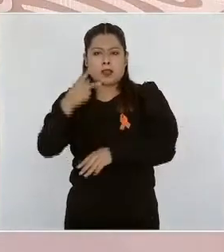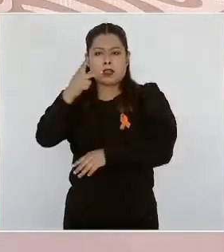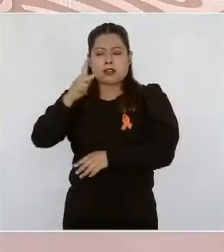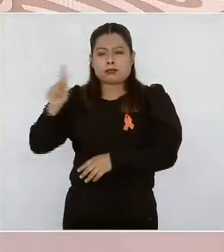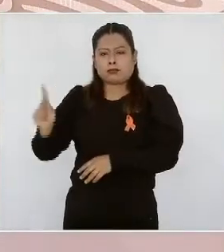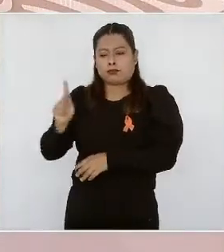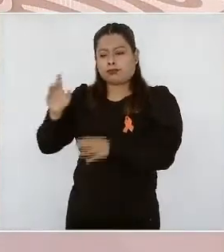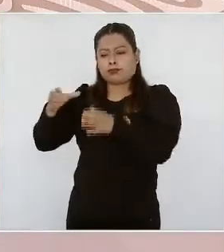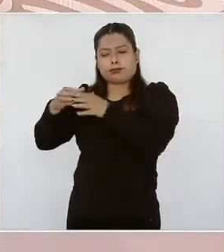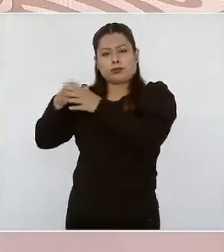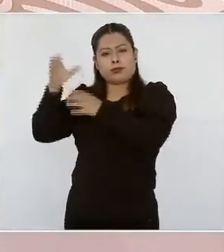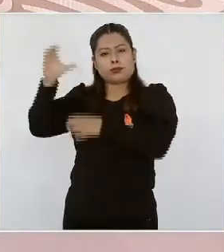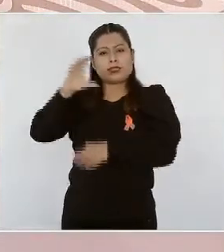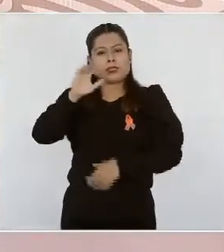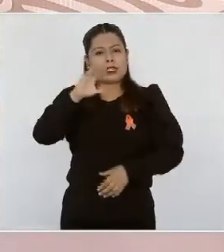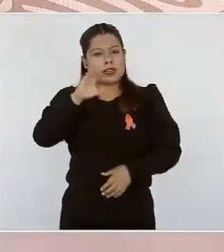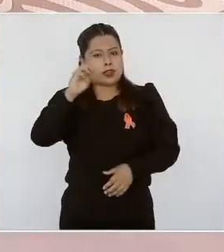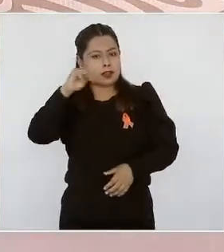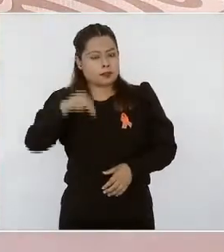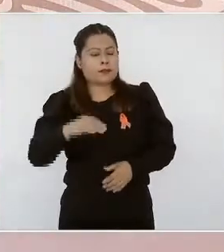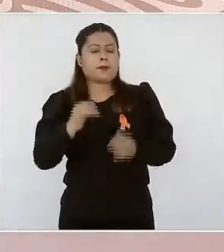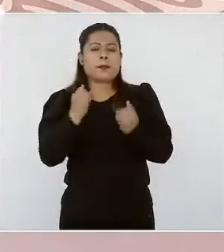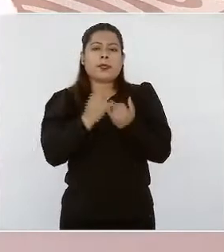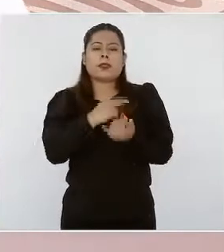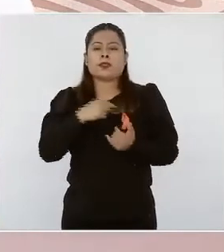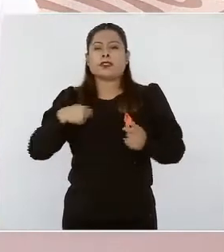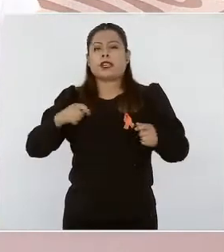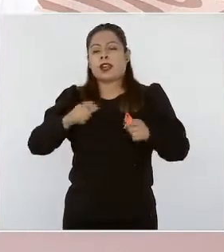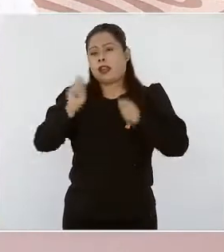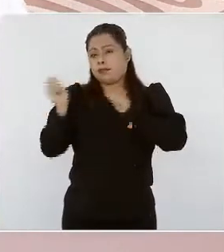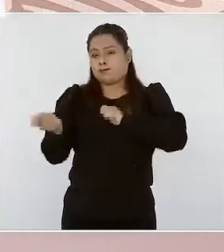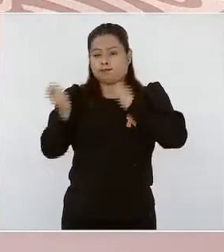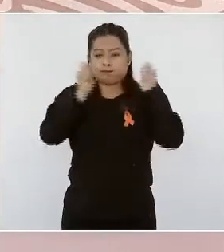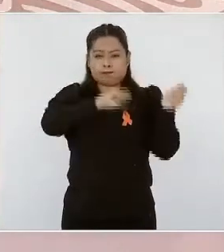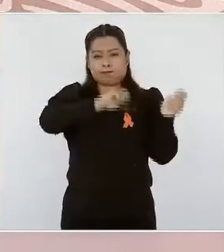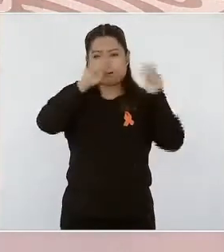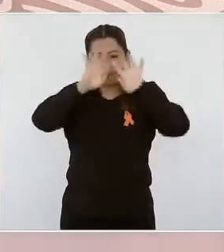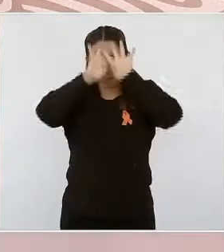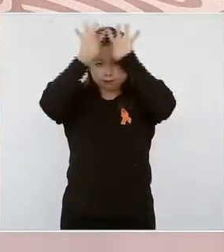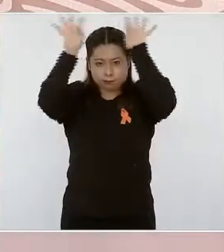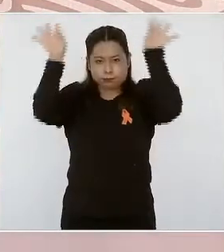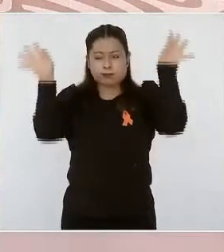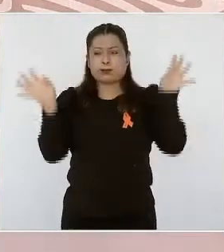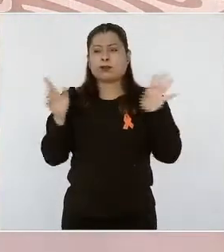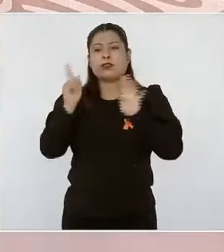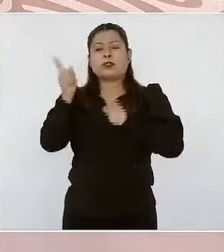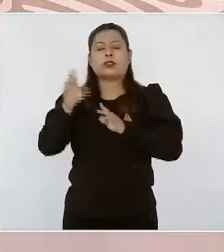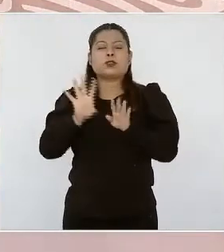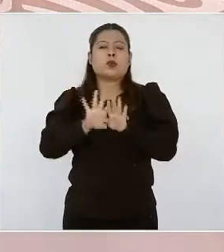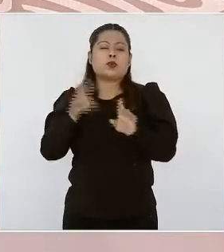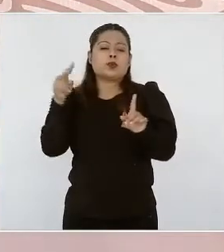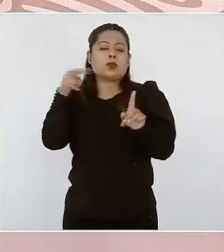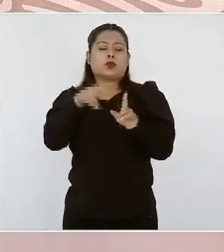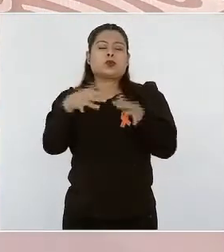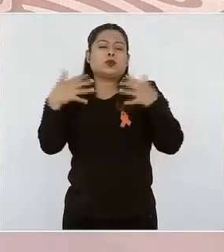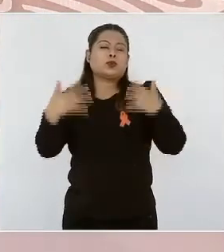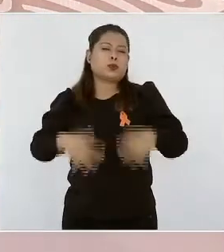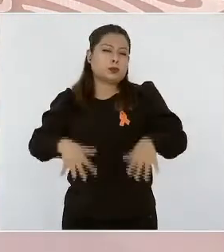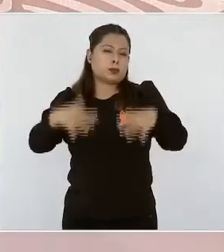Tlahuitoltepec con el SECAM, por supuesto nuestra danza de la pluma, que es esa simbiosis y símbolo del